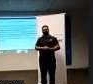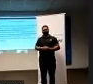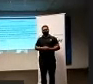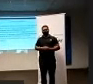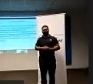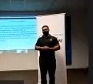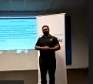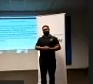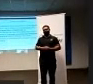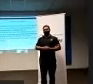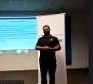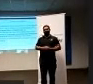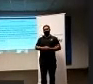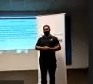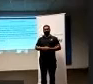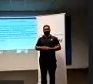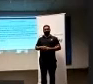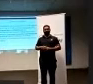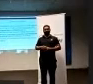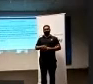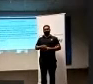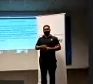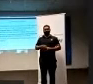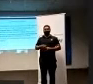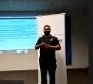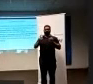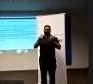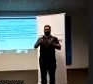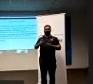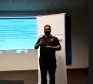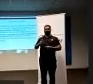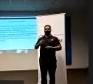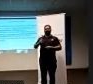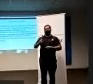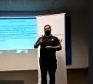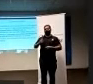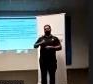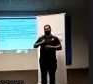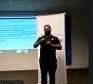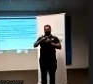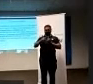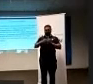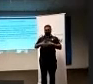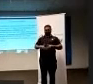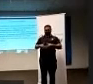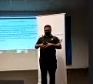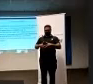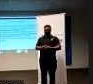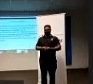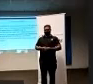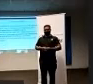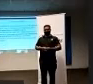En cuanto al embarazo y la lactancia, por los estudios científicos publicados en el New